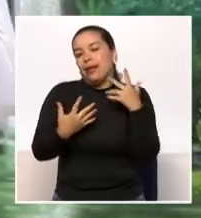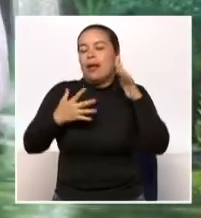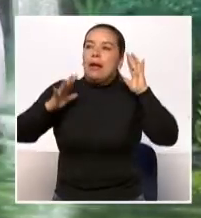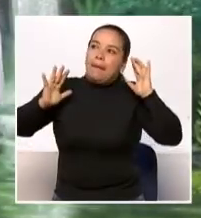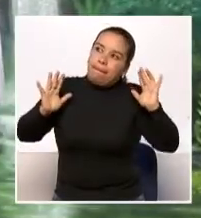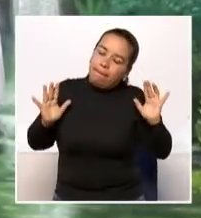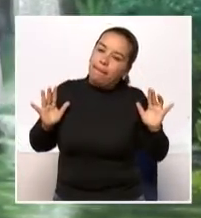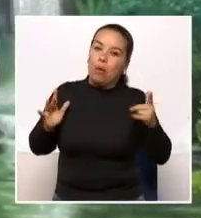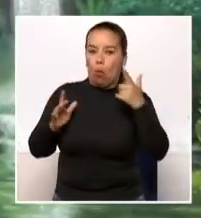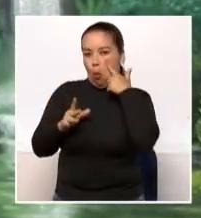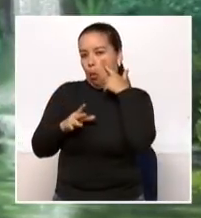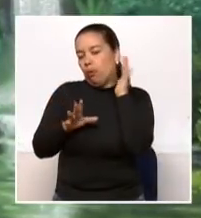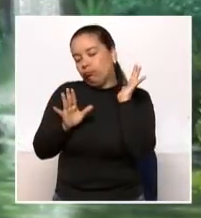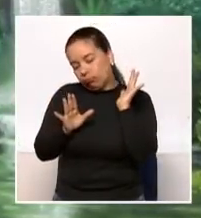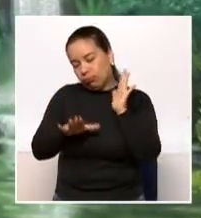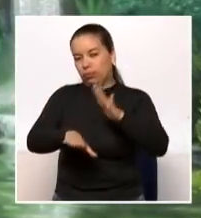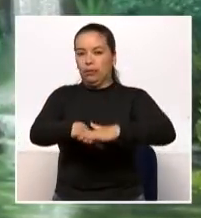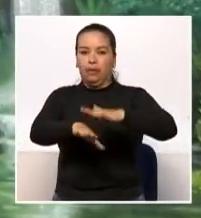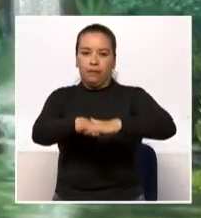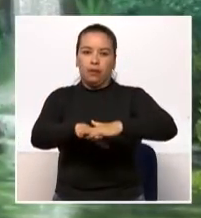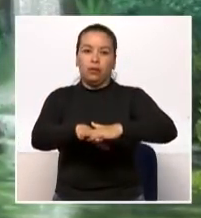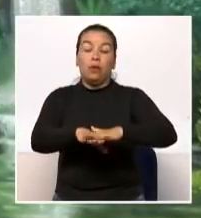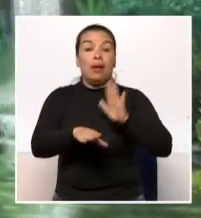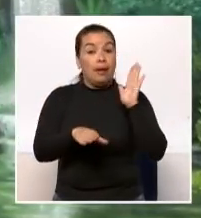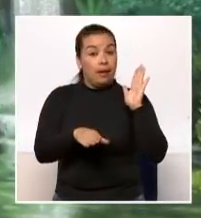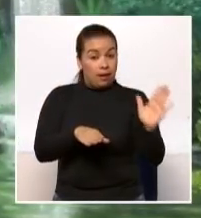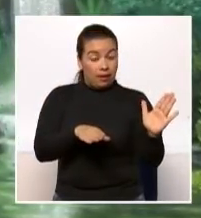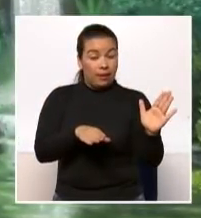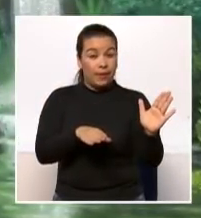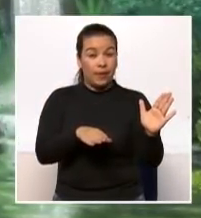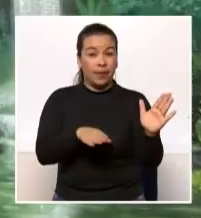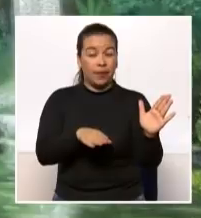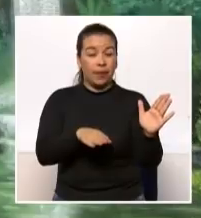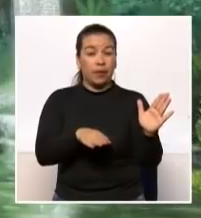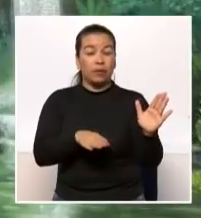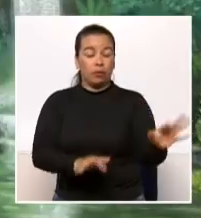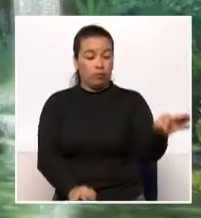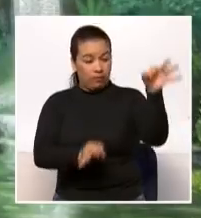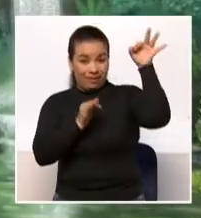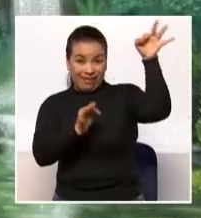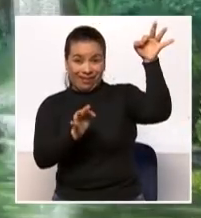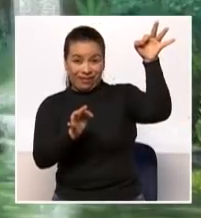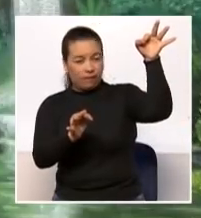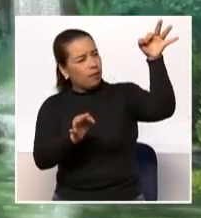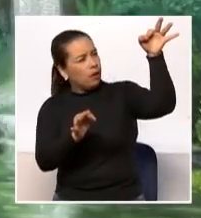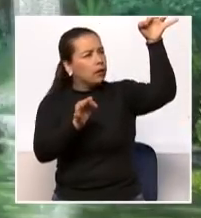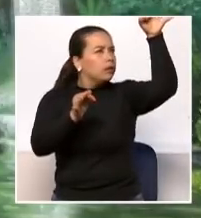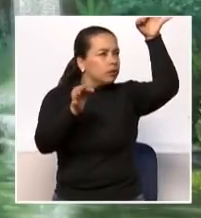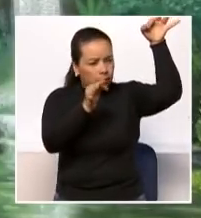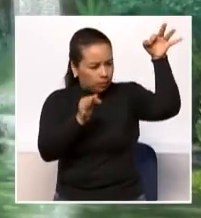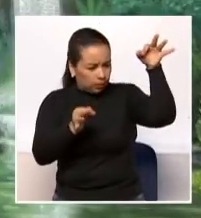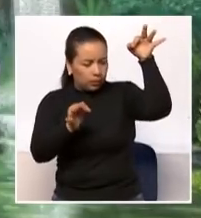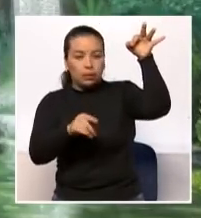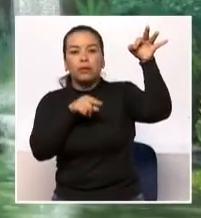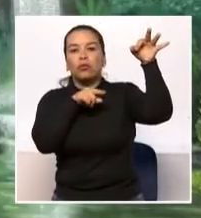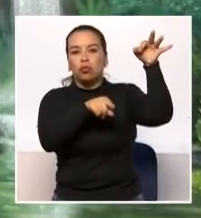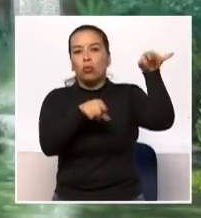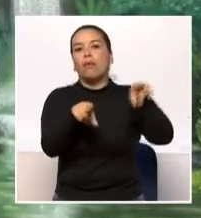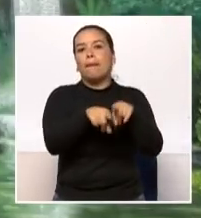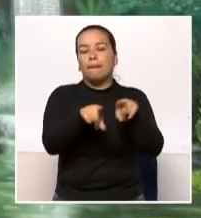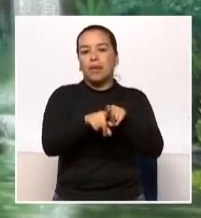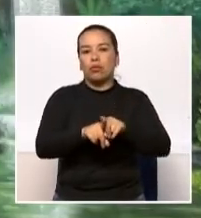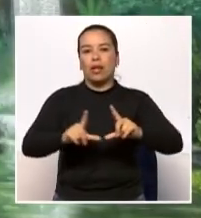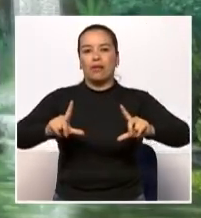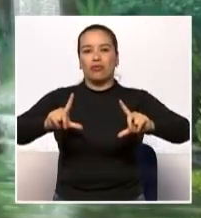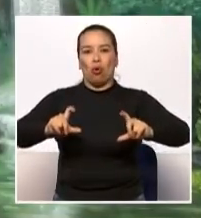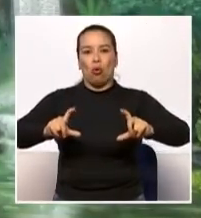hay que tener en cuenta una cosa. Este mismo sistema que tiene la radiografía es el mismo sistema que utilizan los tomógrafos,